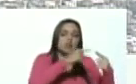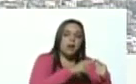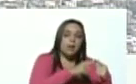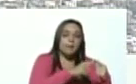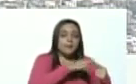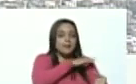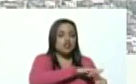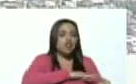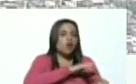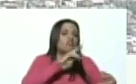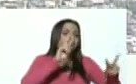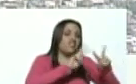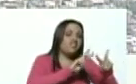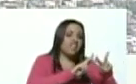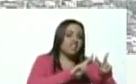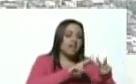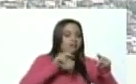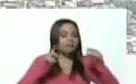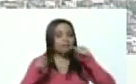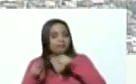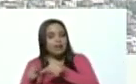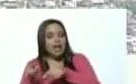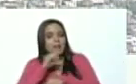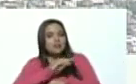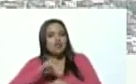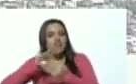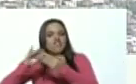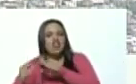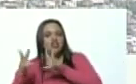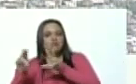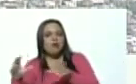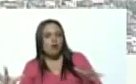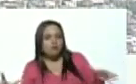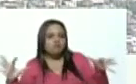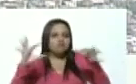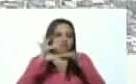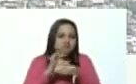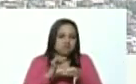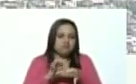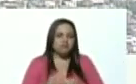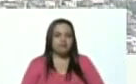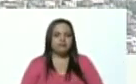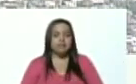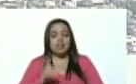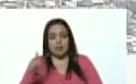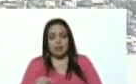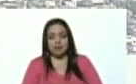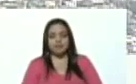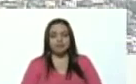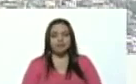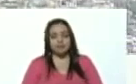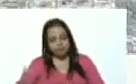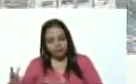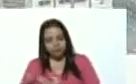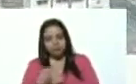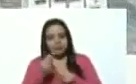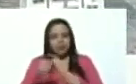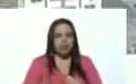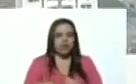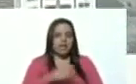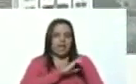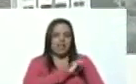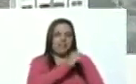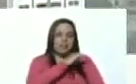lado y la Gran Misión Barrio Nuevo, Barrio Tricolor por otro lado. También está la compañera jefa de la Misión Venezuela